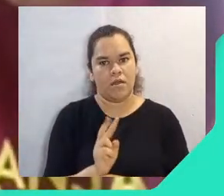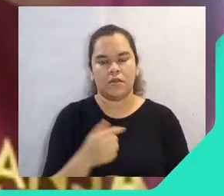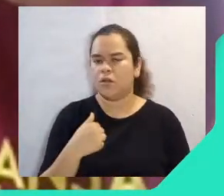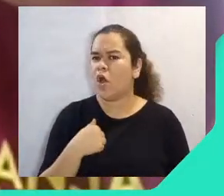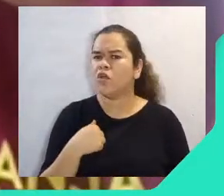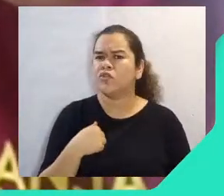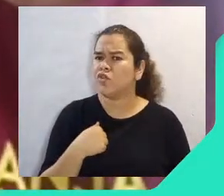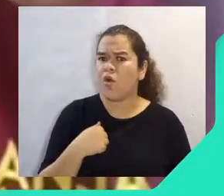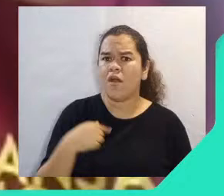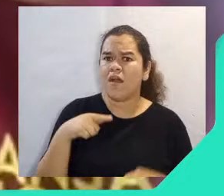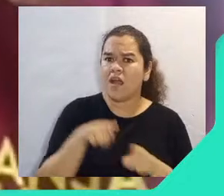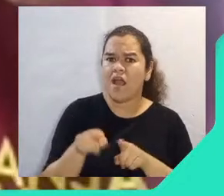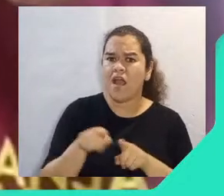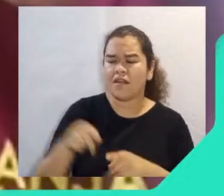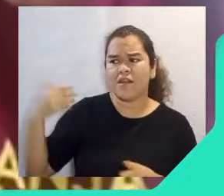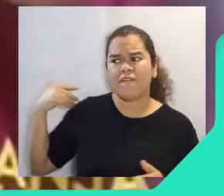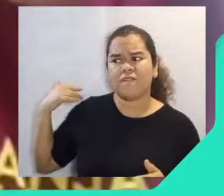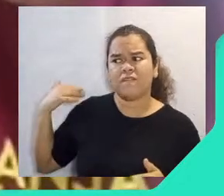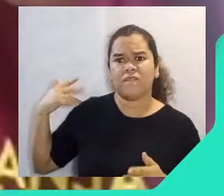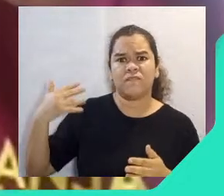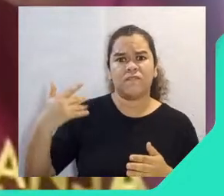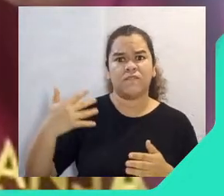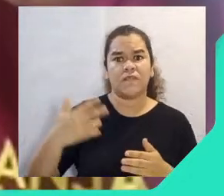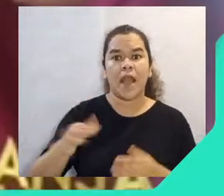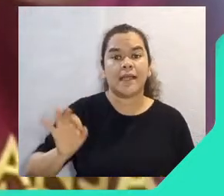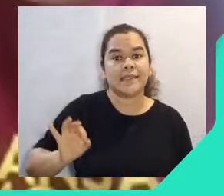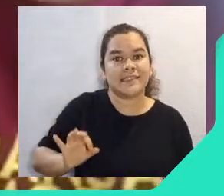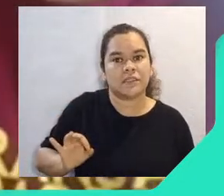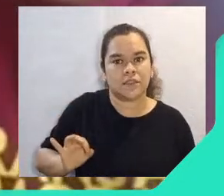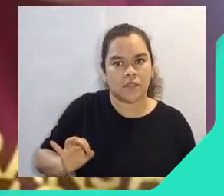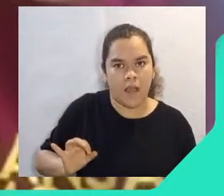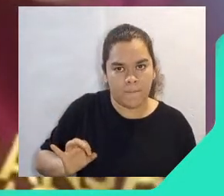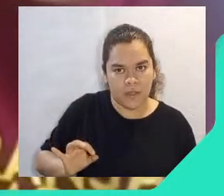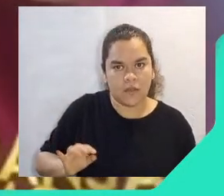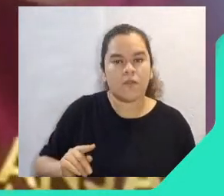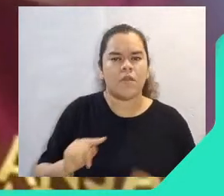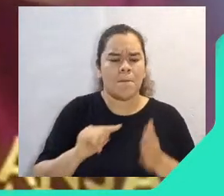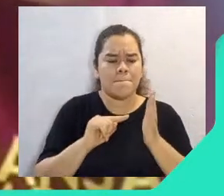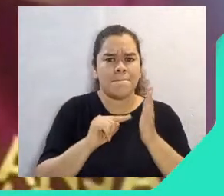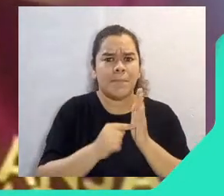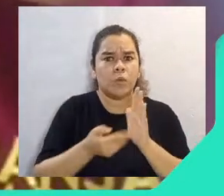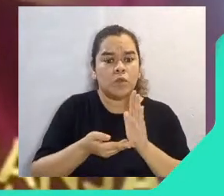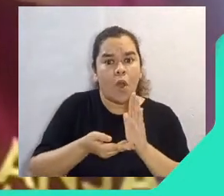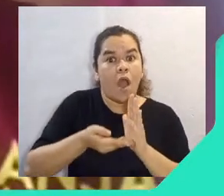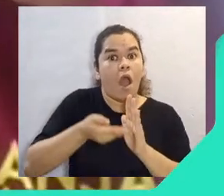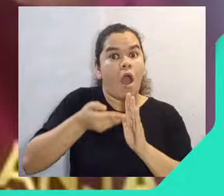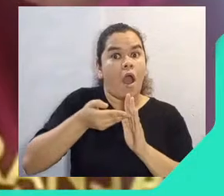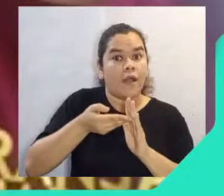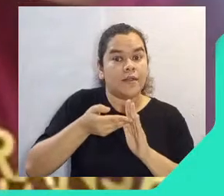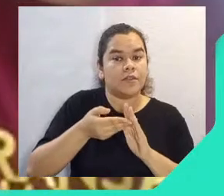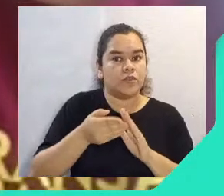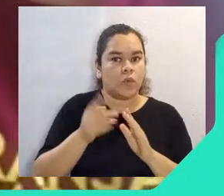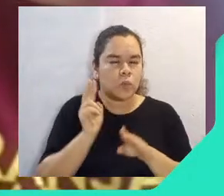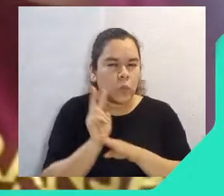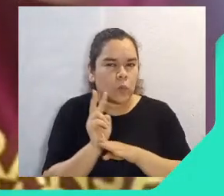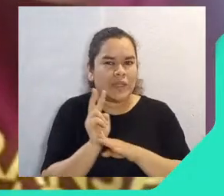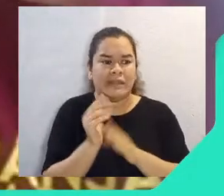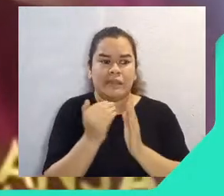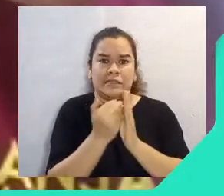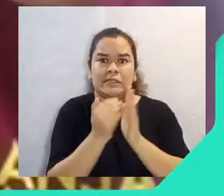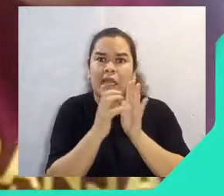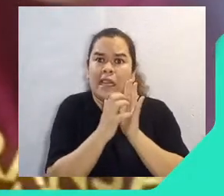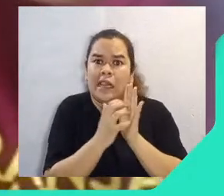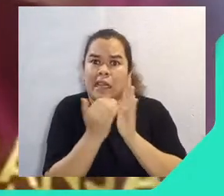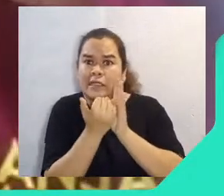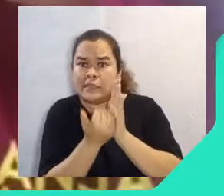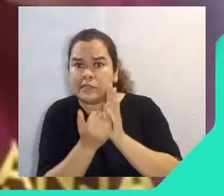mi carrera, tratar de cuidar mi promedio a la hora de rendir, para poder hoy día, justamente apliqué este año para una beca de investigación, vamos a ver si se da